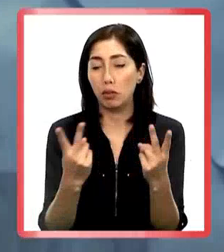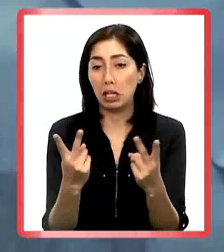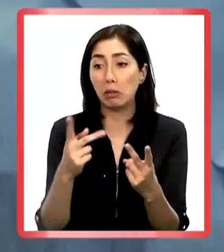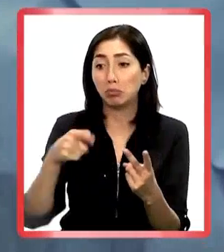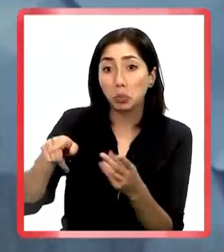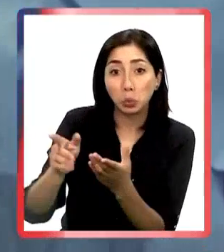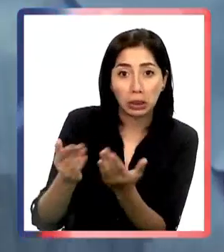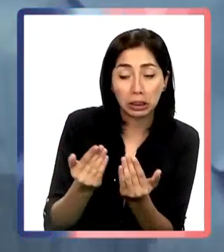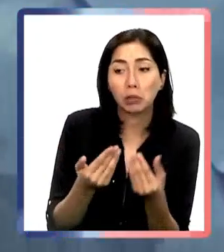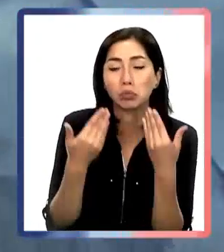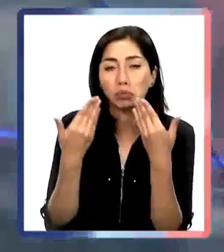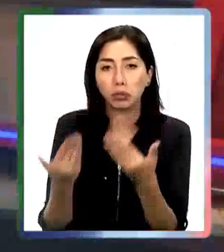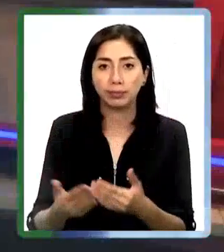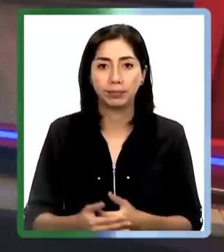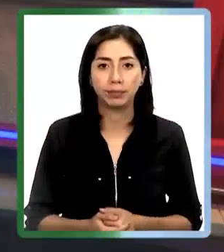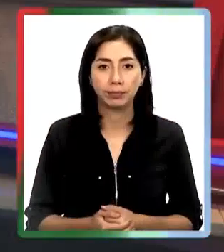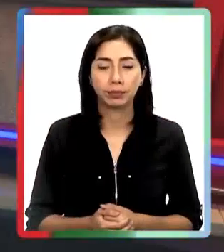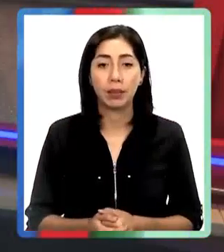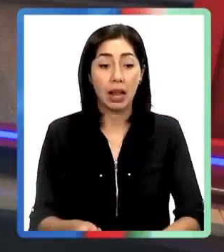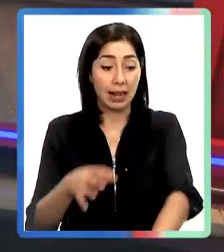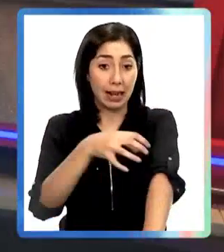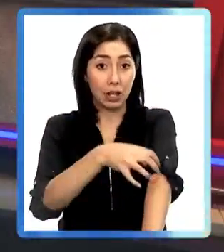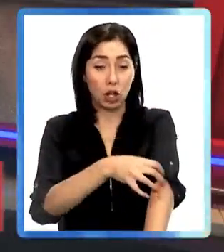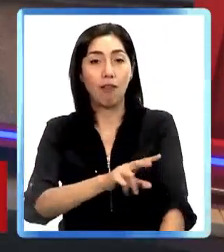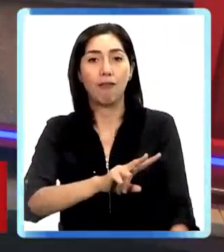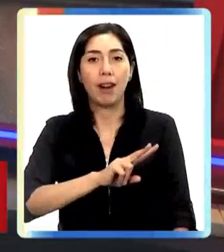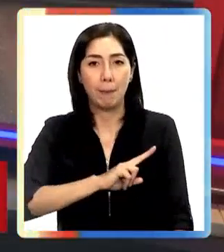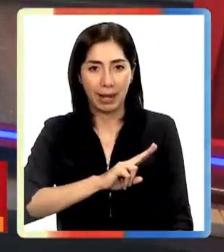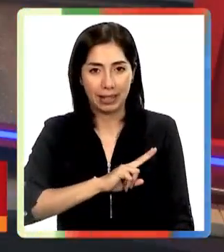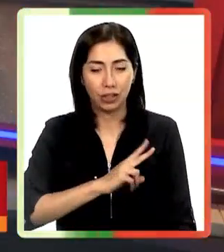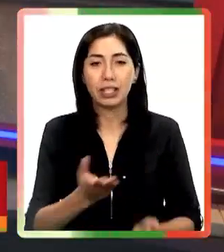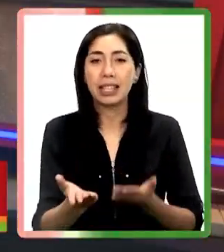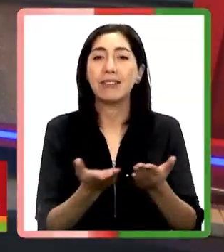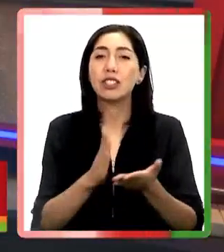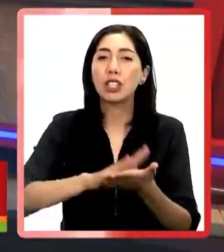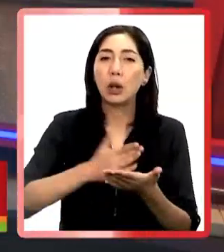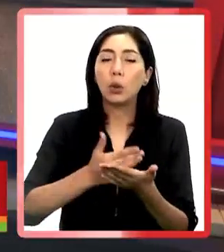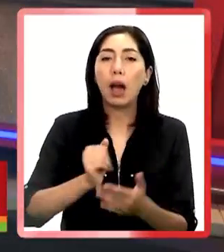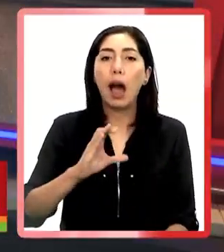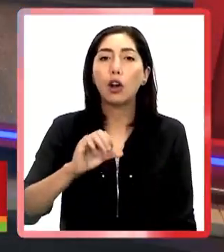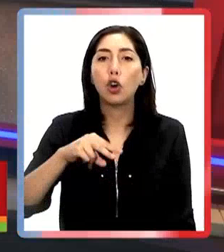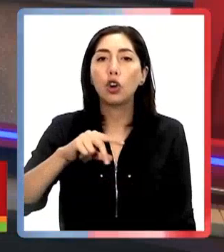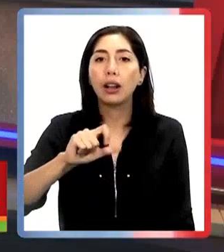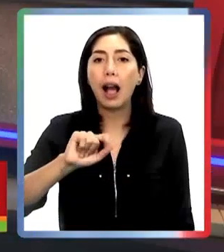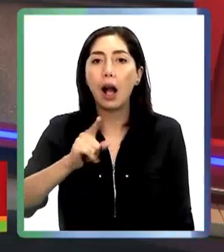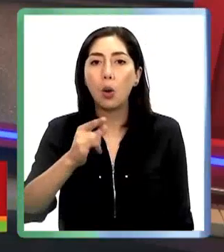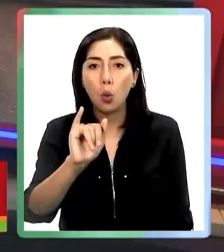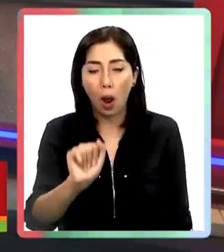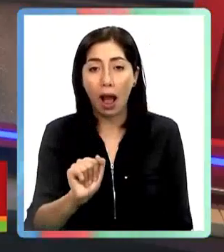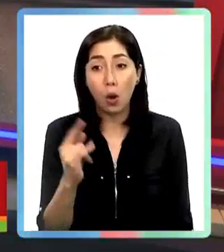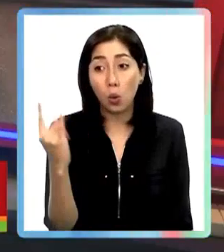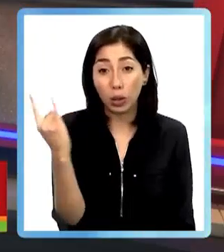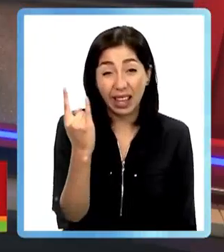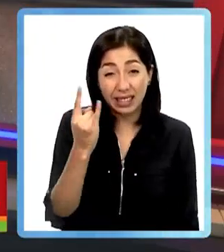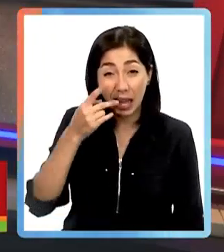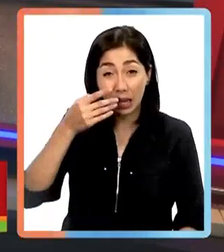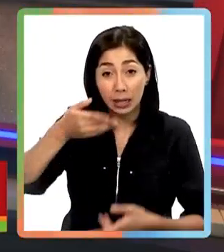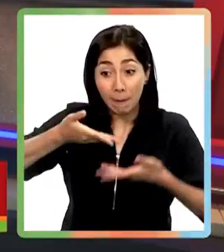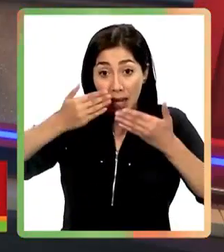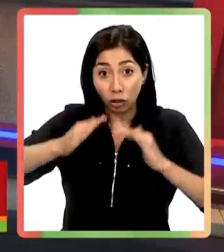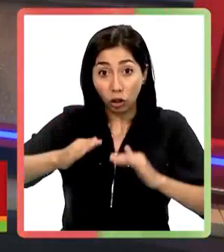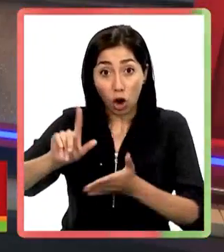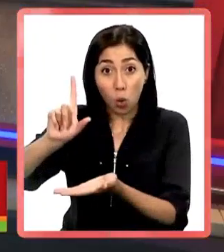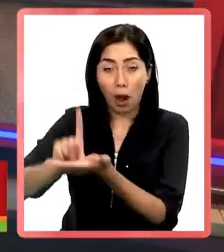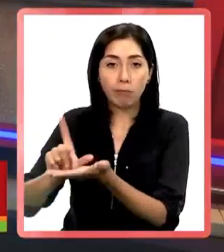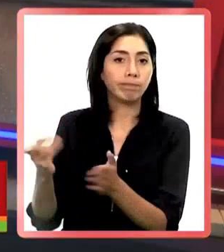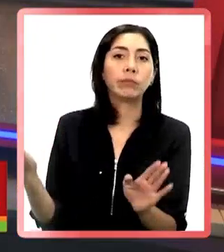lo requiera. En la región de Valparaíso, el Servicio de Salud Aconcagua concretó el cierre de la urgencia respiratoria que